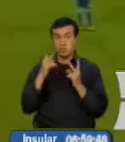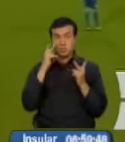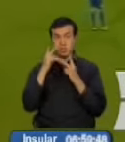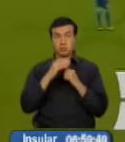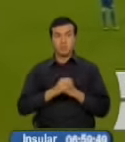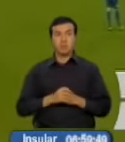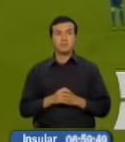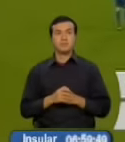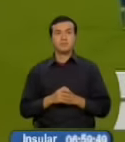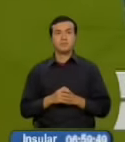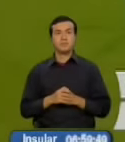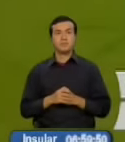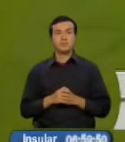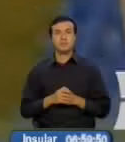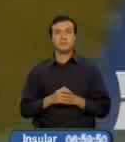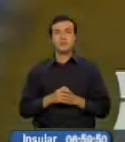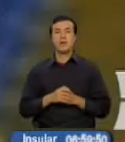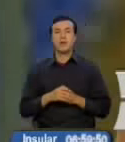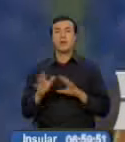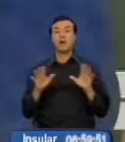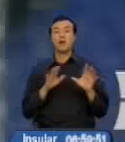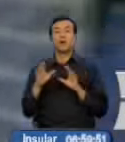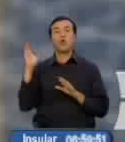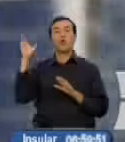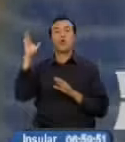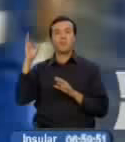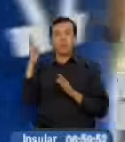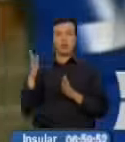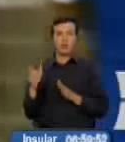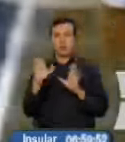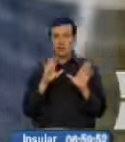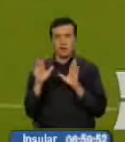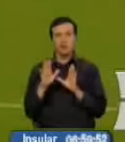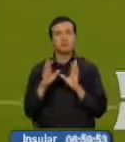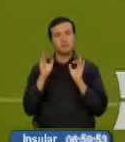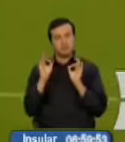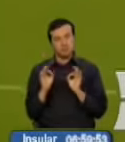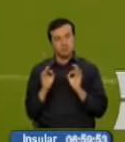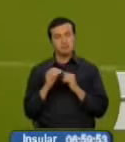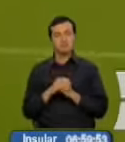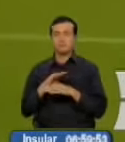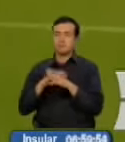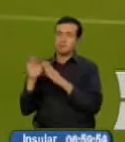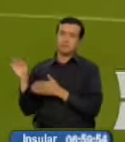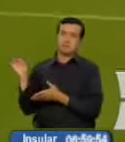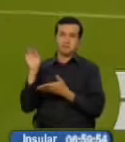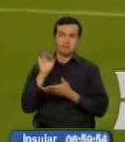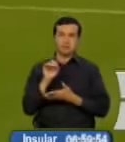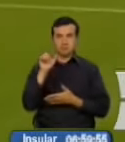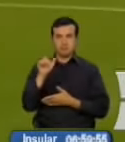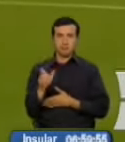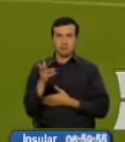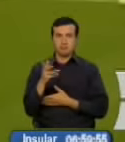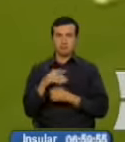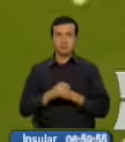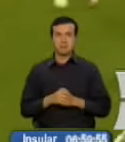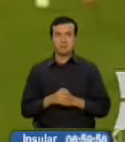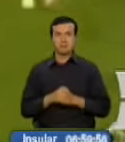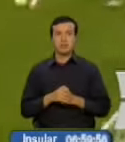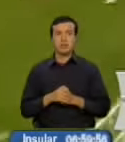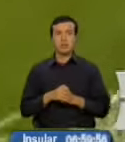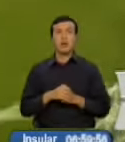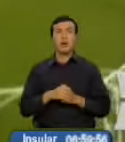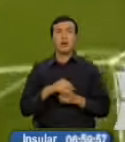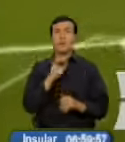manera sobre el golero Farid Mondragón, el colombiano, que estuvo presente también como invitado especial. Lo invitaron a Luis